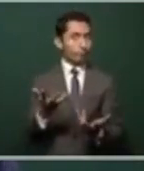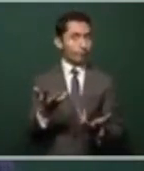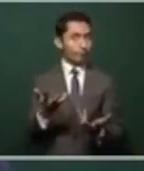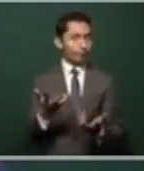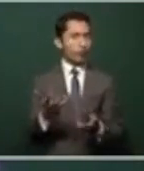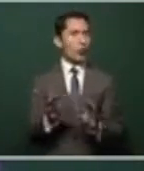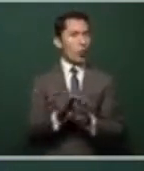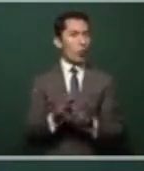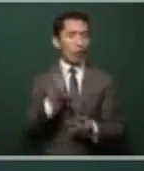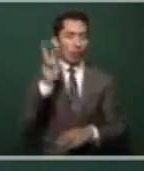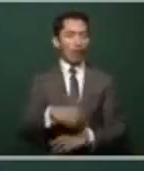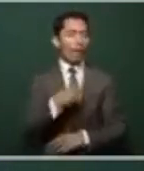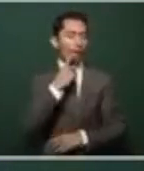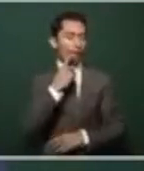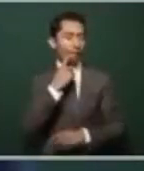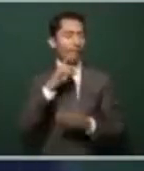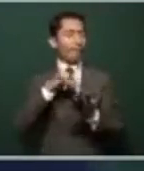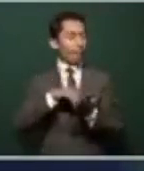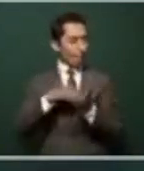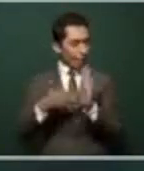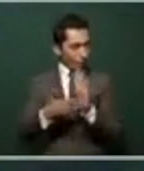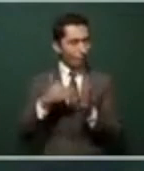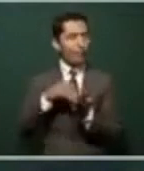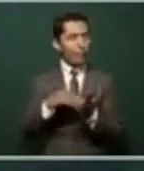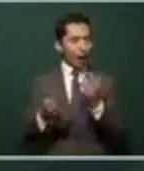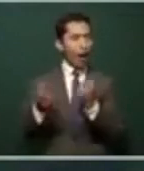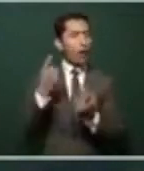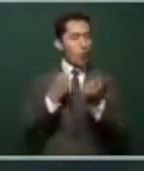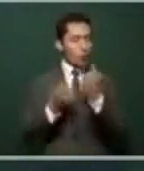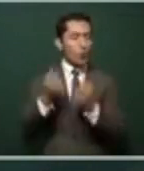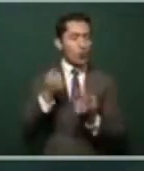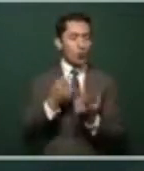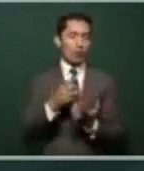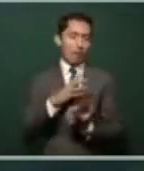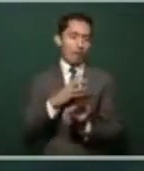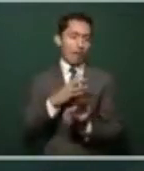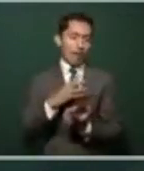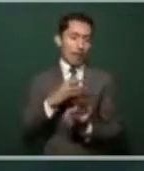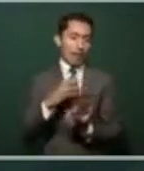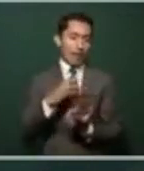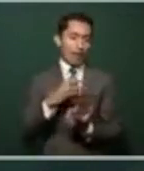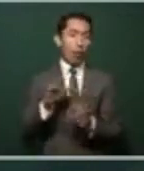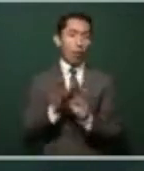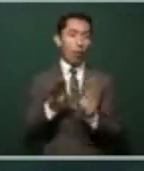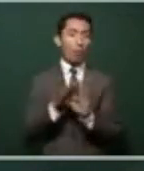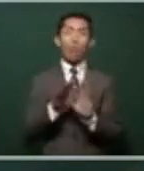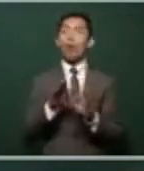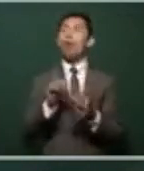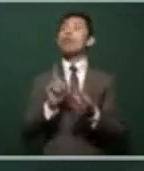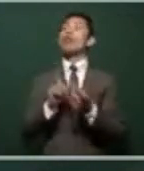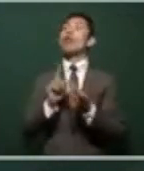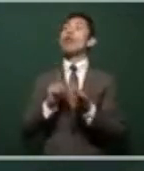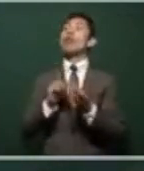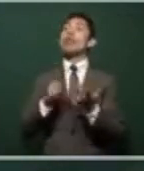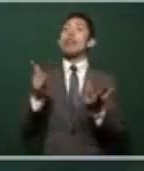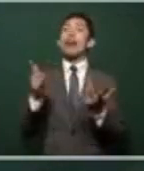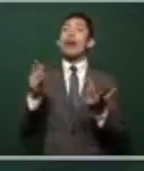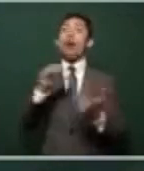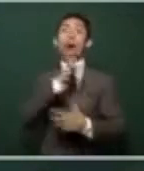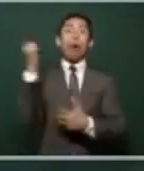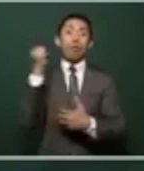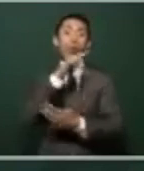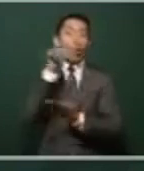pues no sucedió en otra parte, no fue en Marte